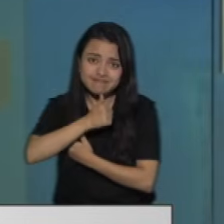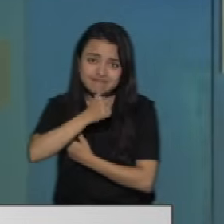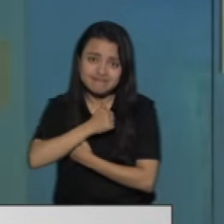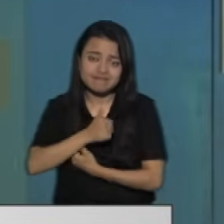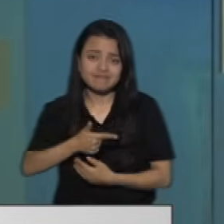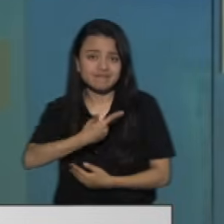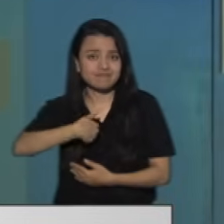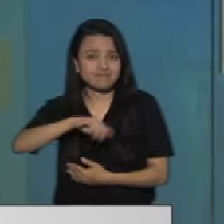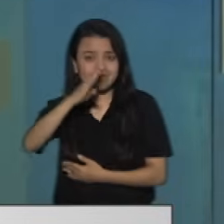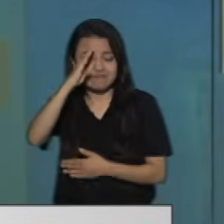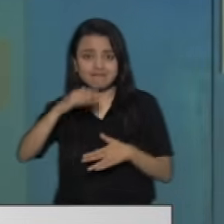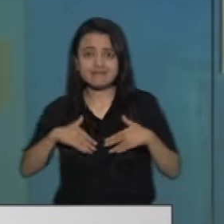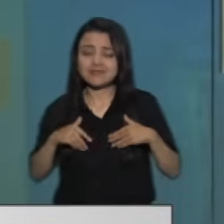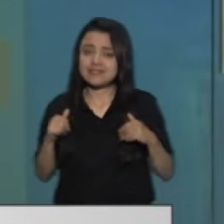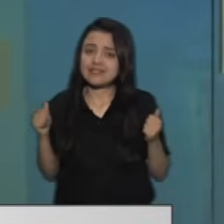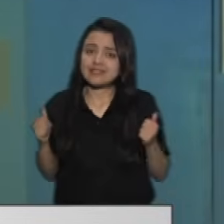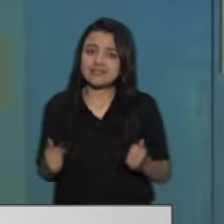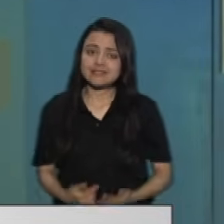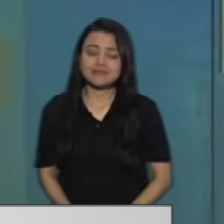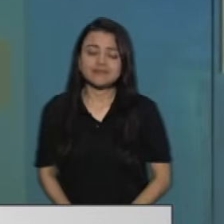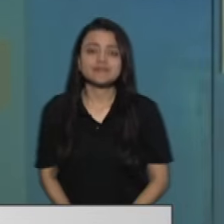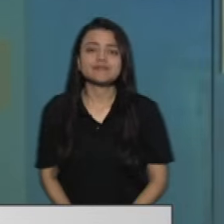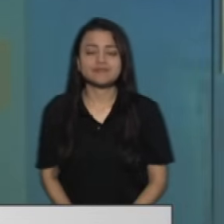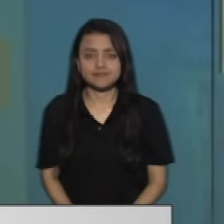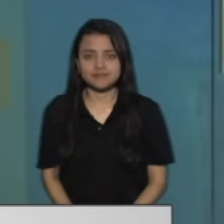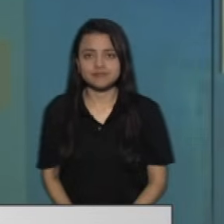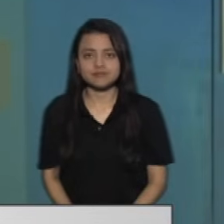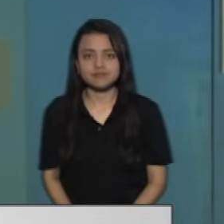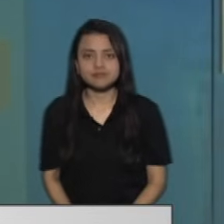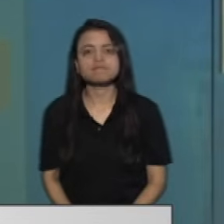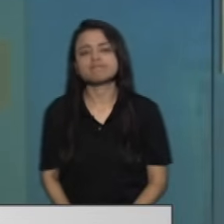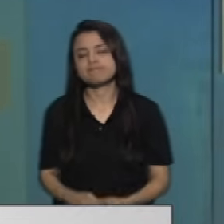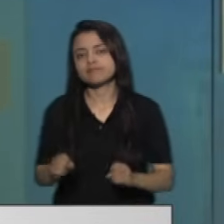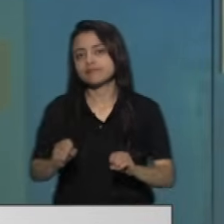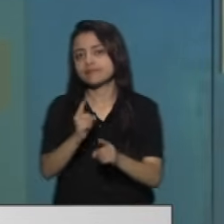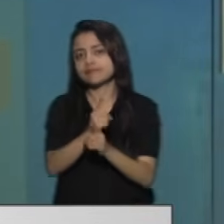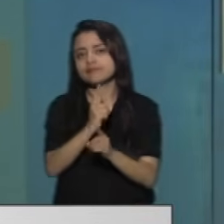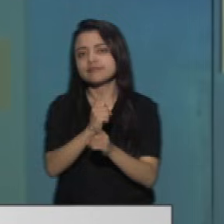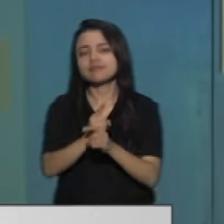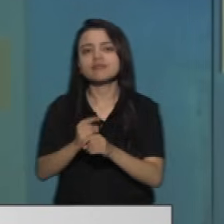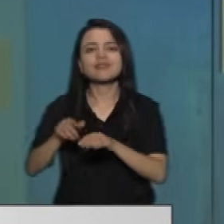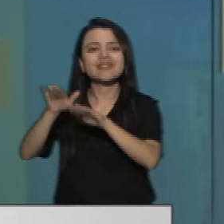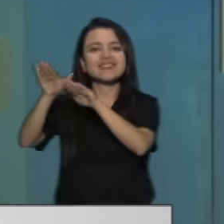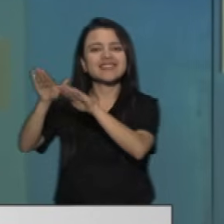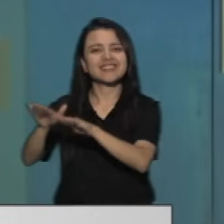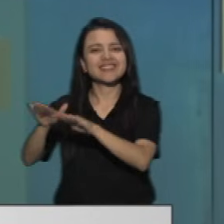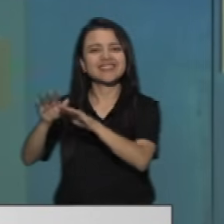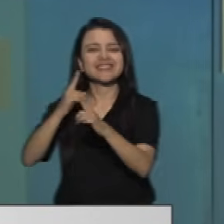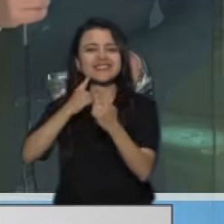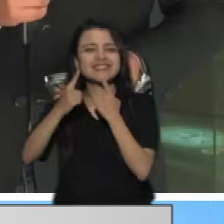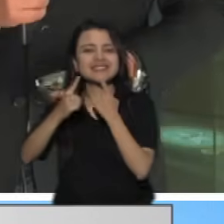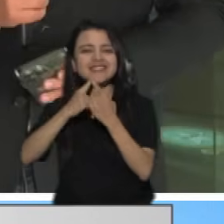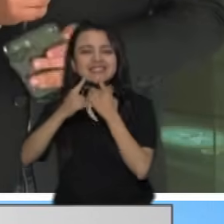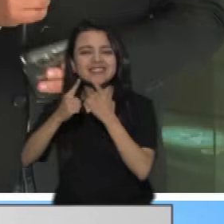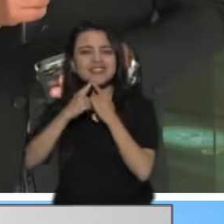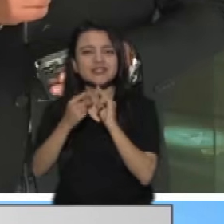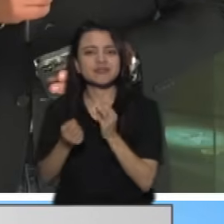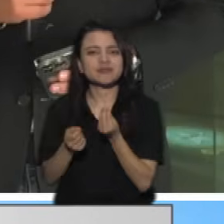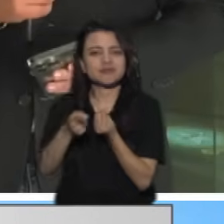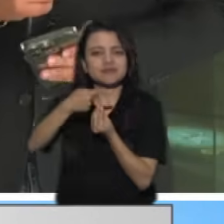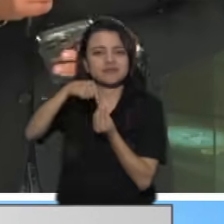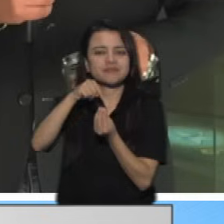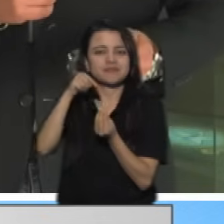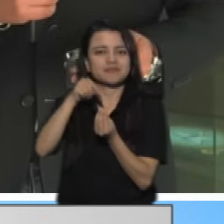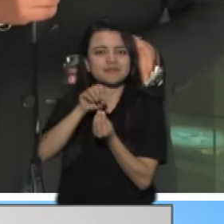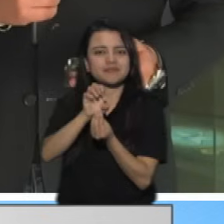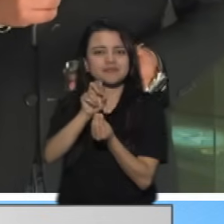Todo entonces en este momento lo está manejando directamente la delegación de diálogos que está por parte del ELN. Ya la